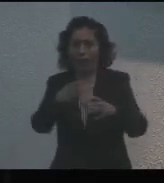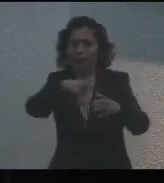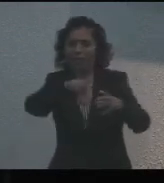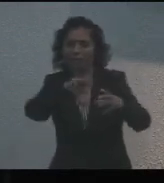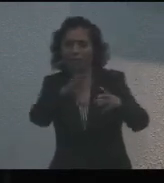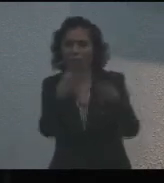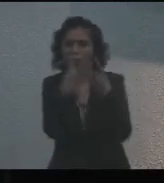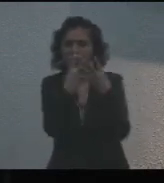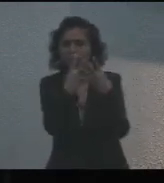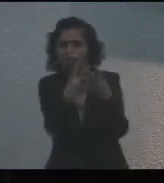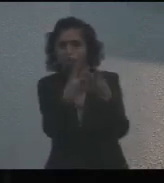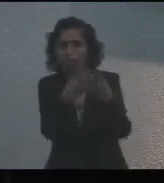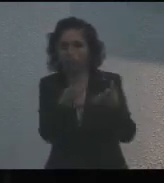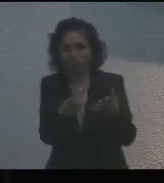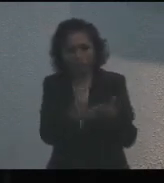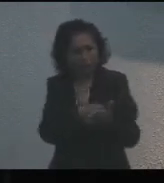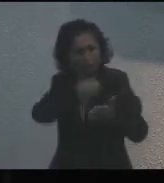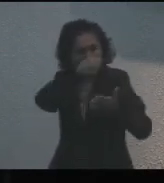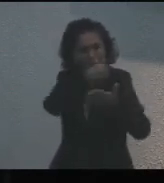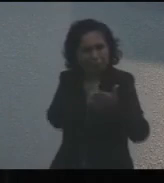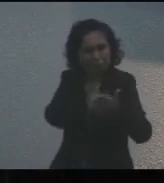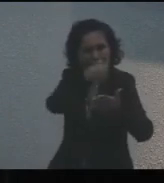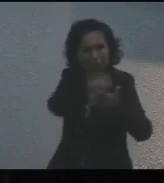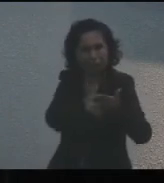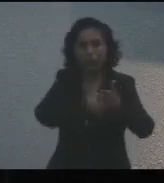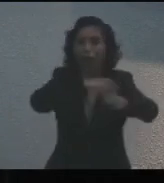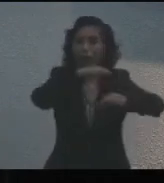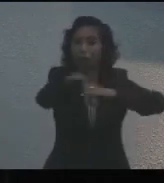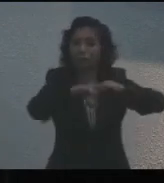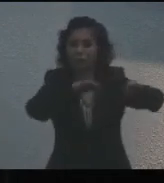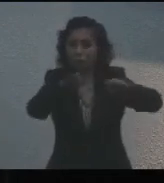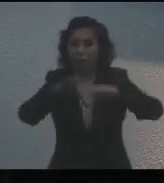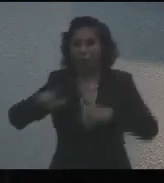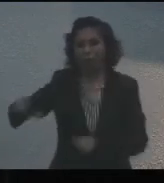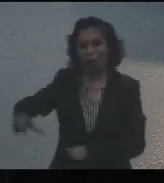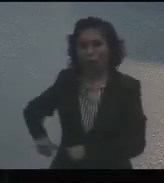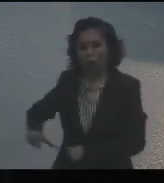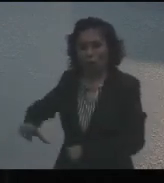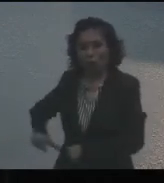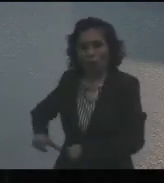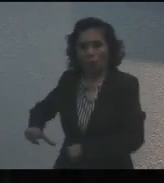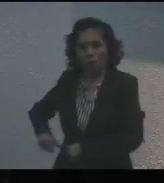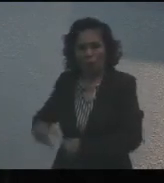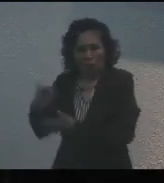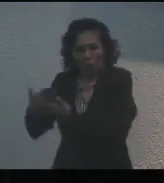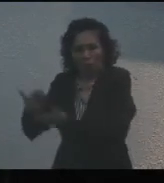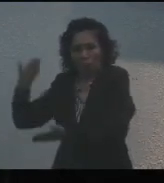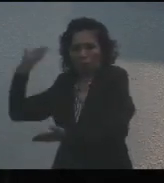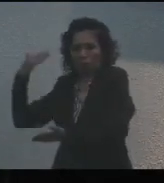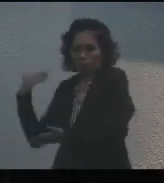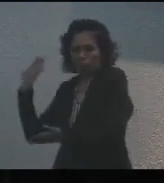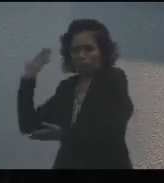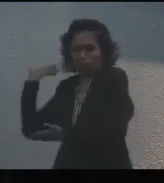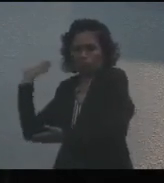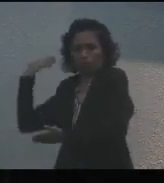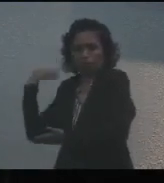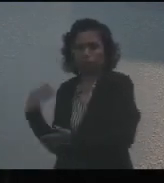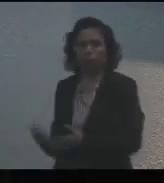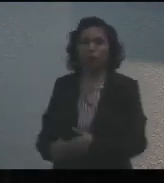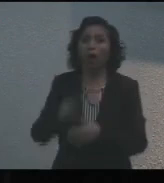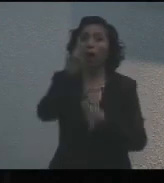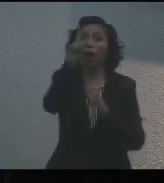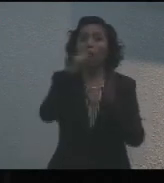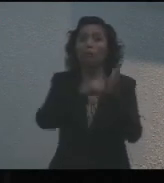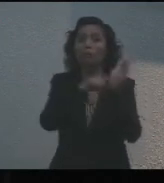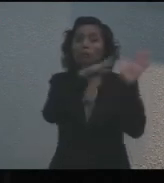Roo, sometidos a trabajos arduos por parte del gobierno de Porfirio Díaz. En